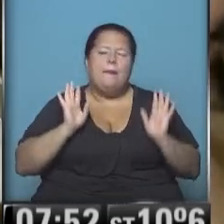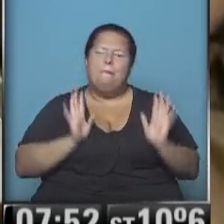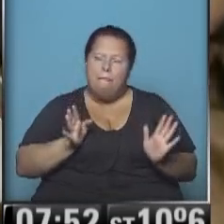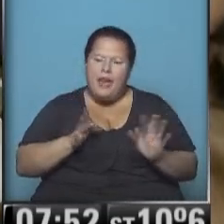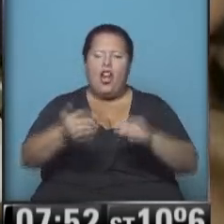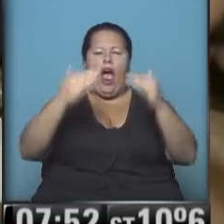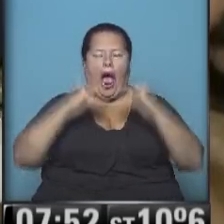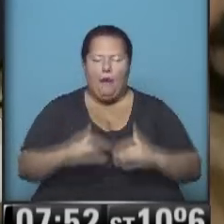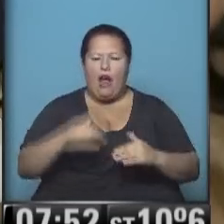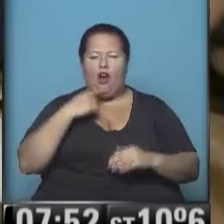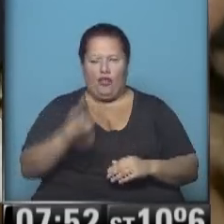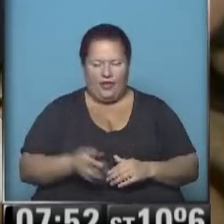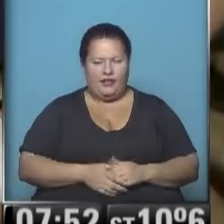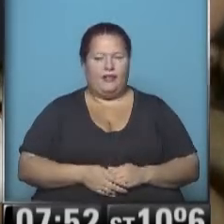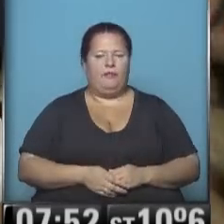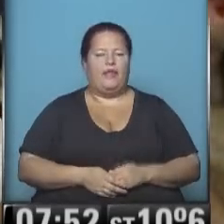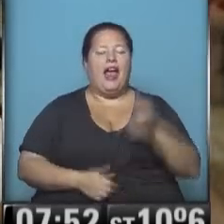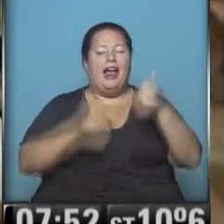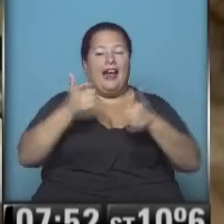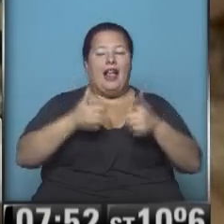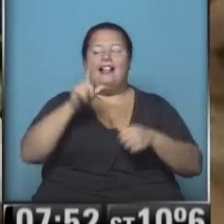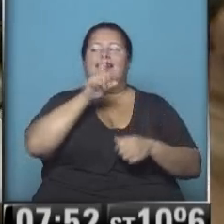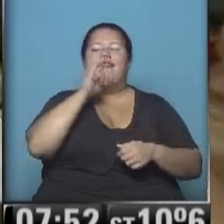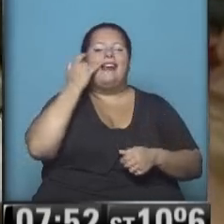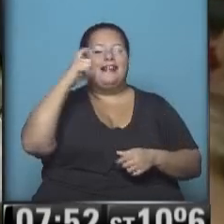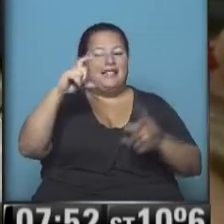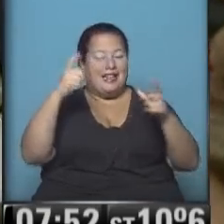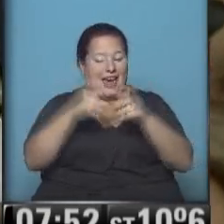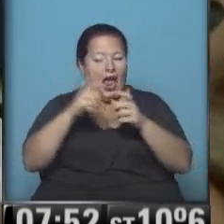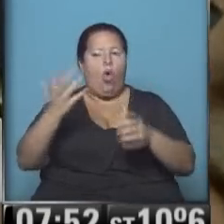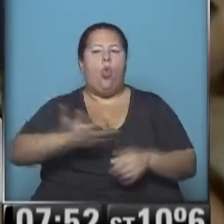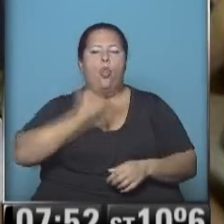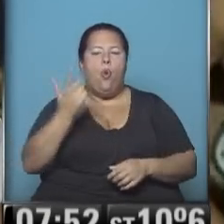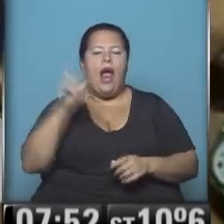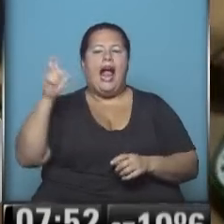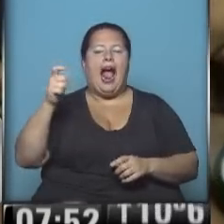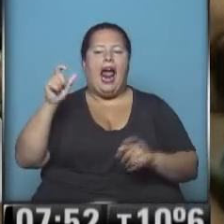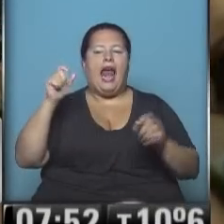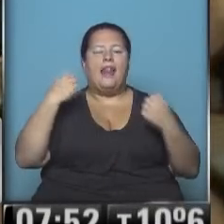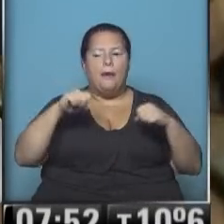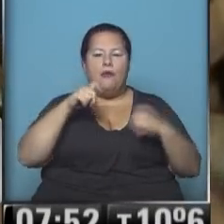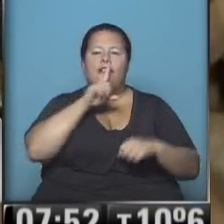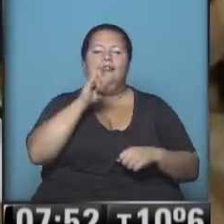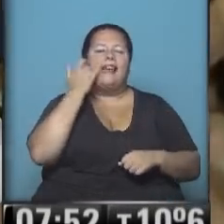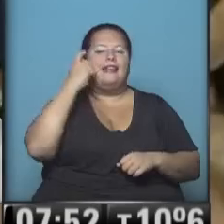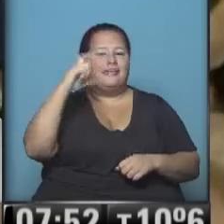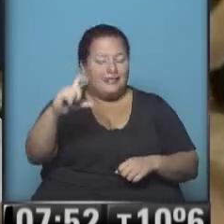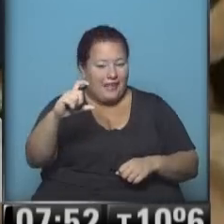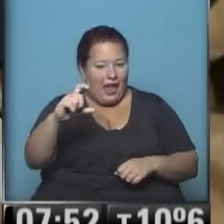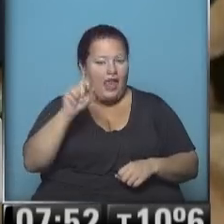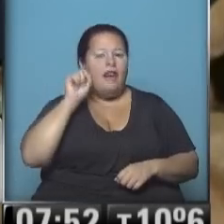renglón seguido dice que Torneos y Competencias es dueña del canal de deportes TIC,